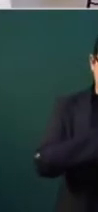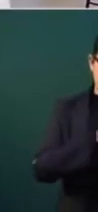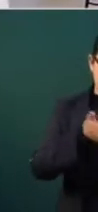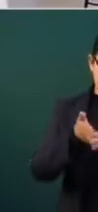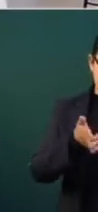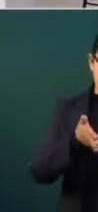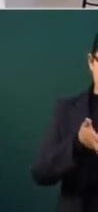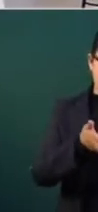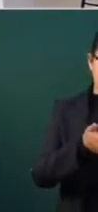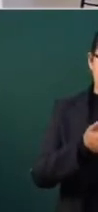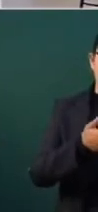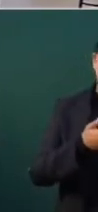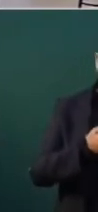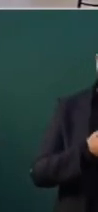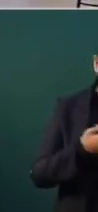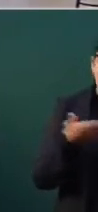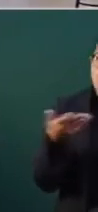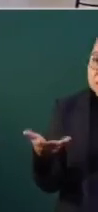con oxígeno